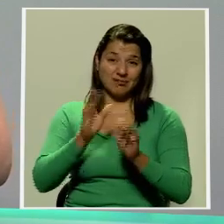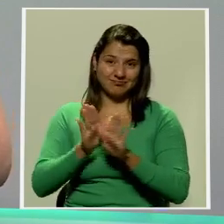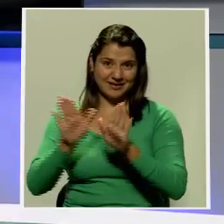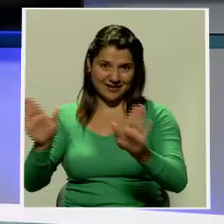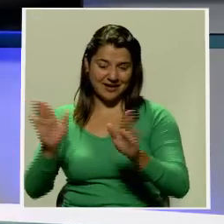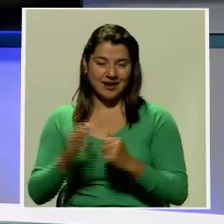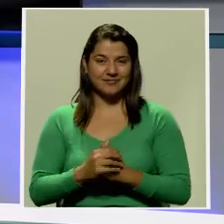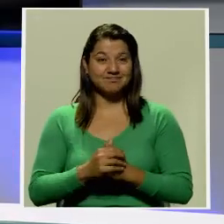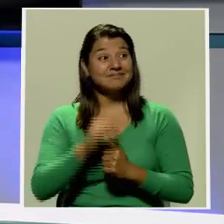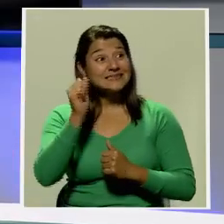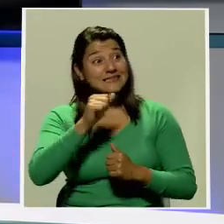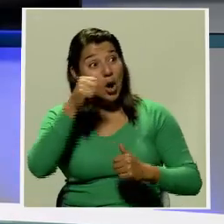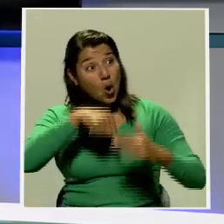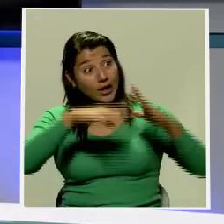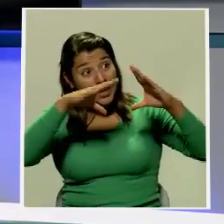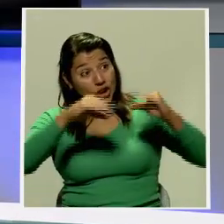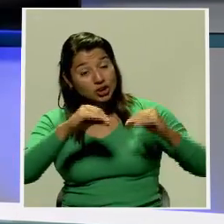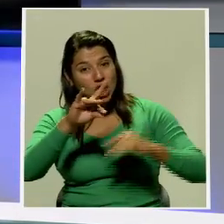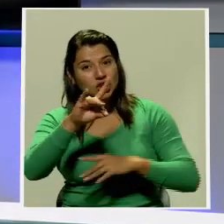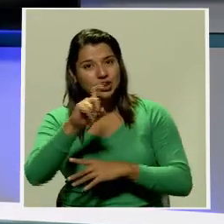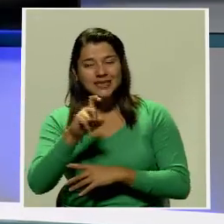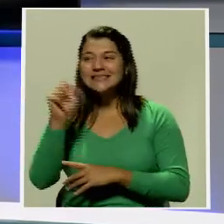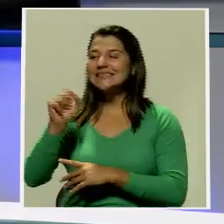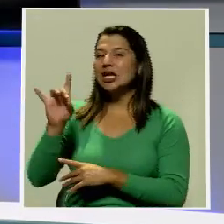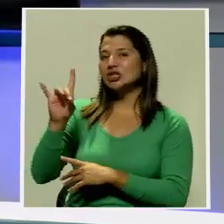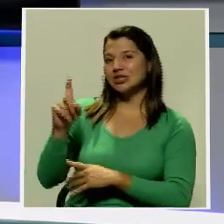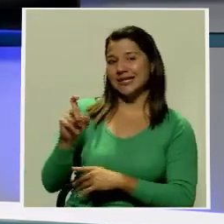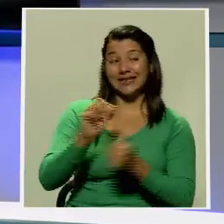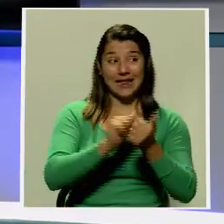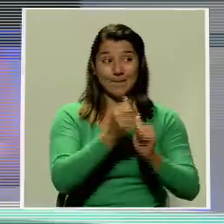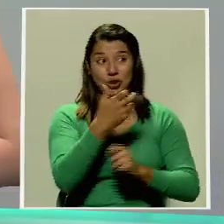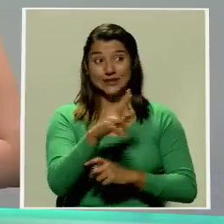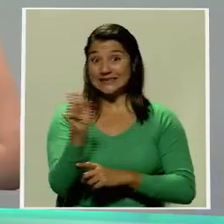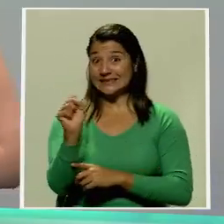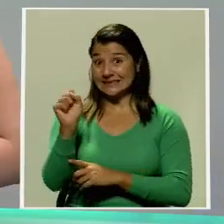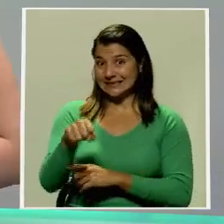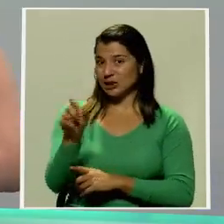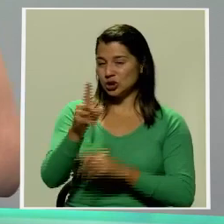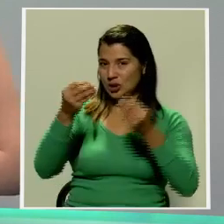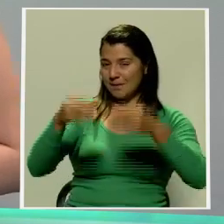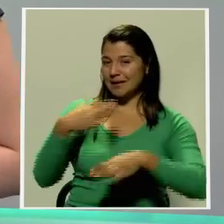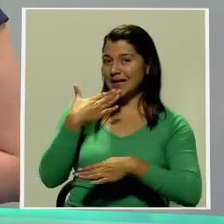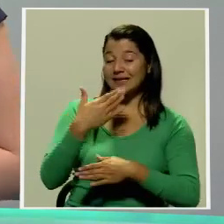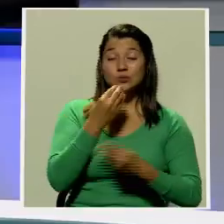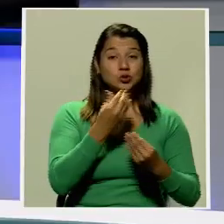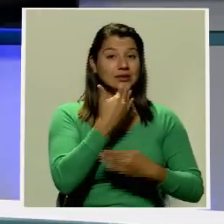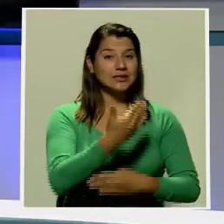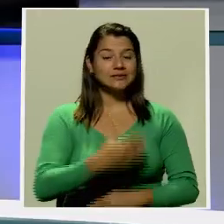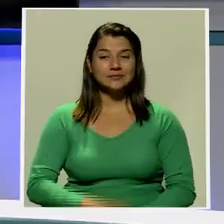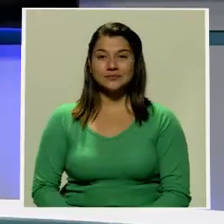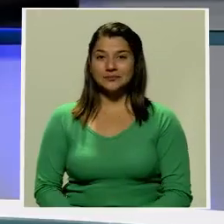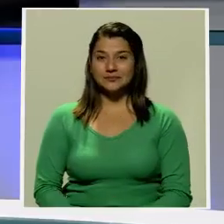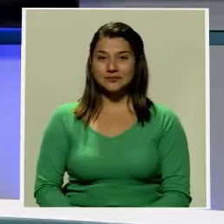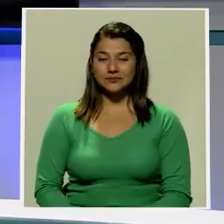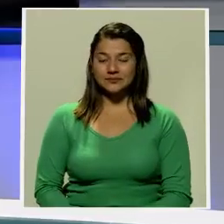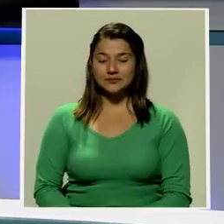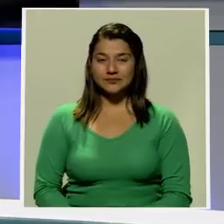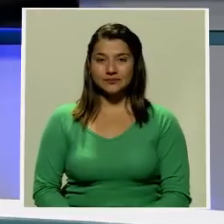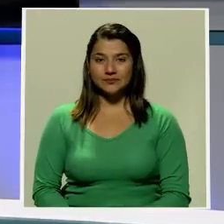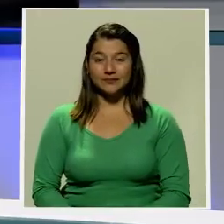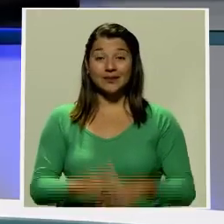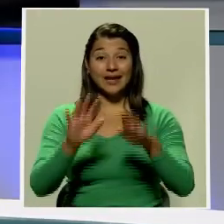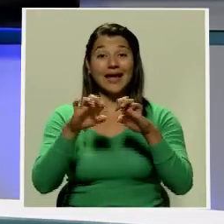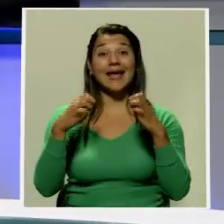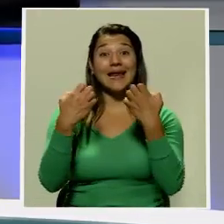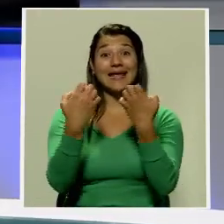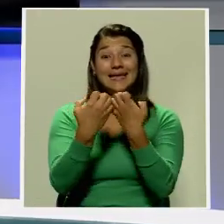esta noche 8:30. 8:30. Deportiva del 13. Así es, que no se lo pierdan. Gracias, don Ernesto. Muchas gracias. El